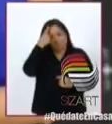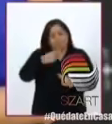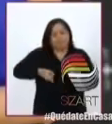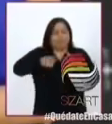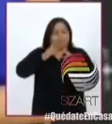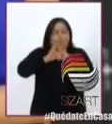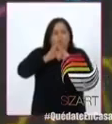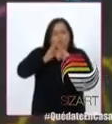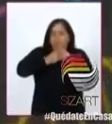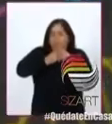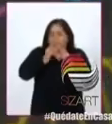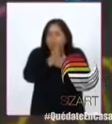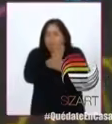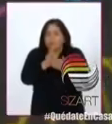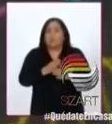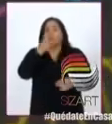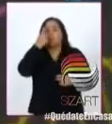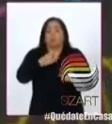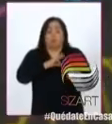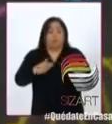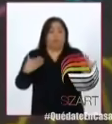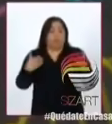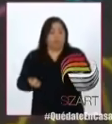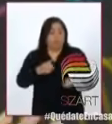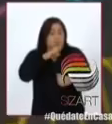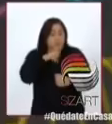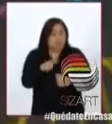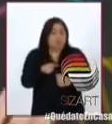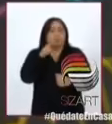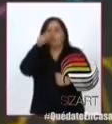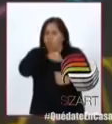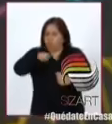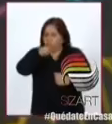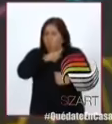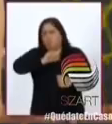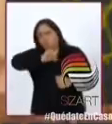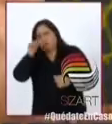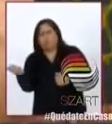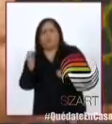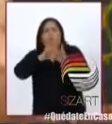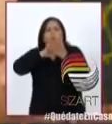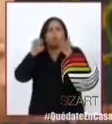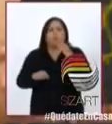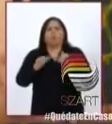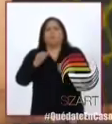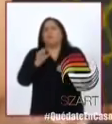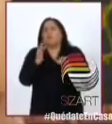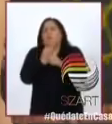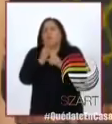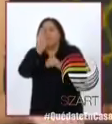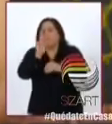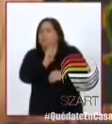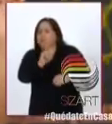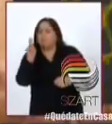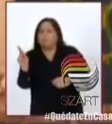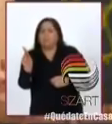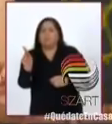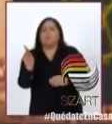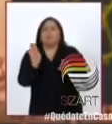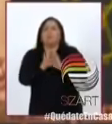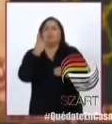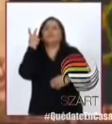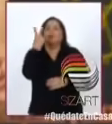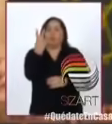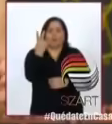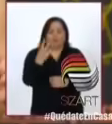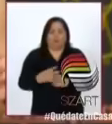dividir fracciones? Para comprenderlo mejor, realicemos otro ejemplo con una situación en la que tengamos dos